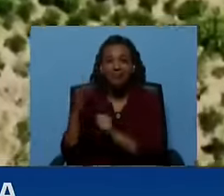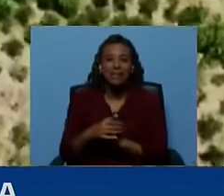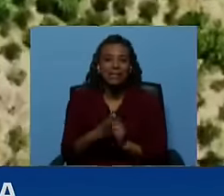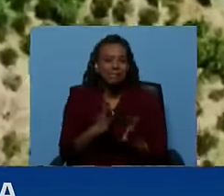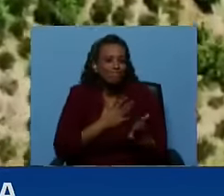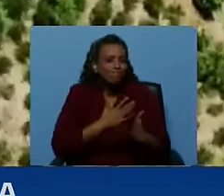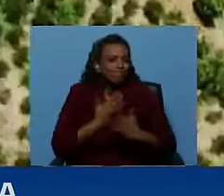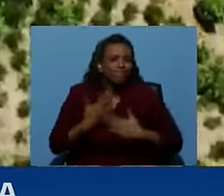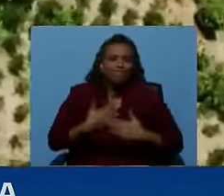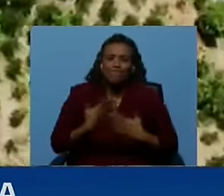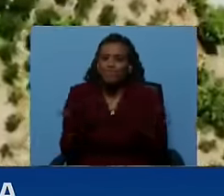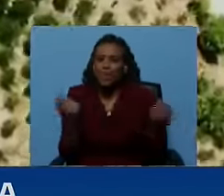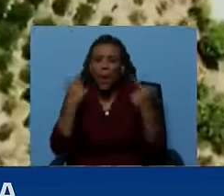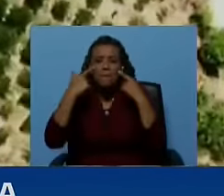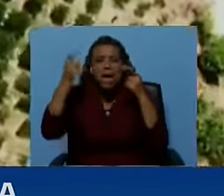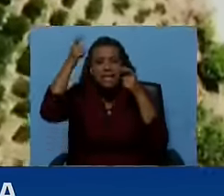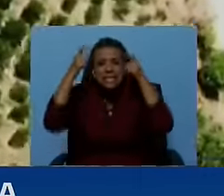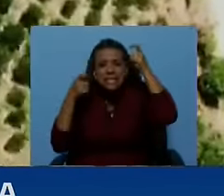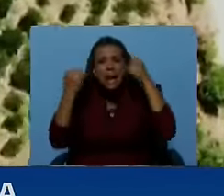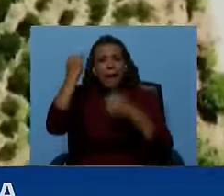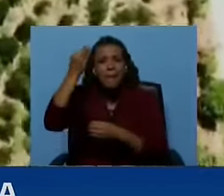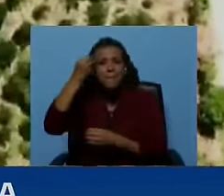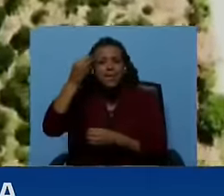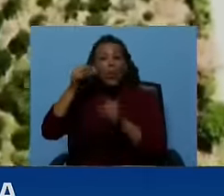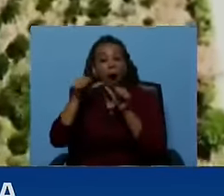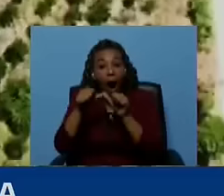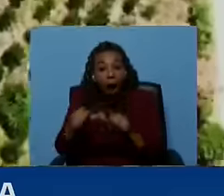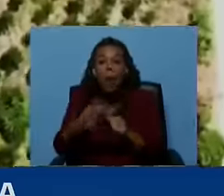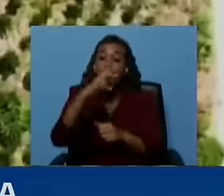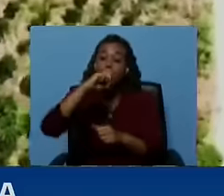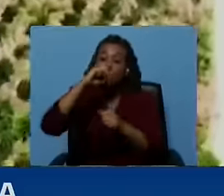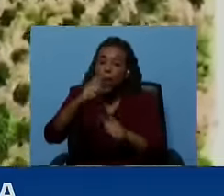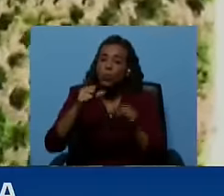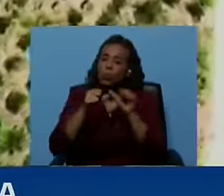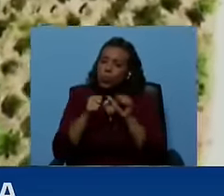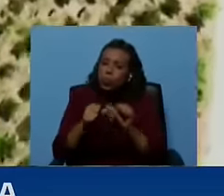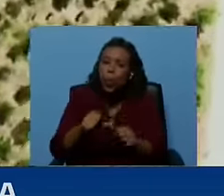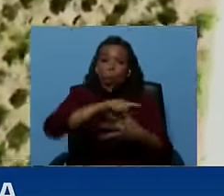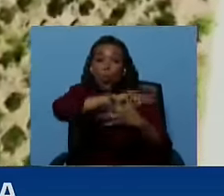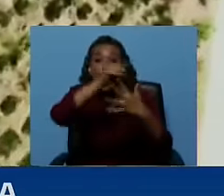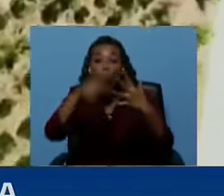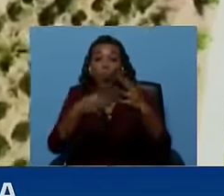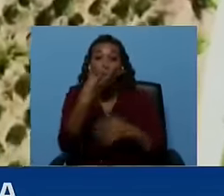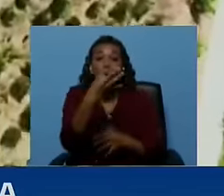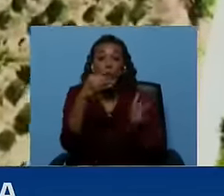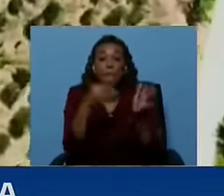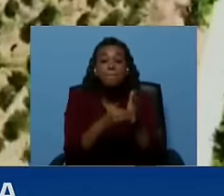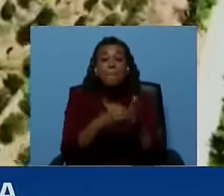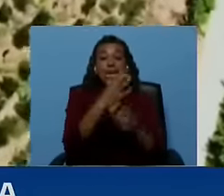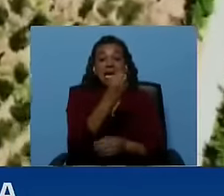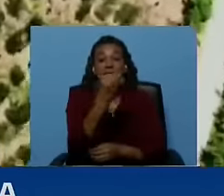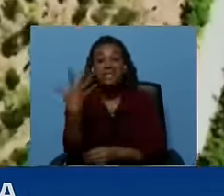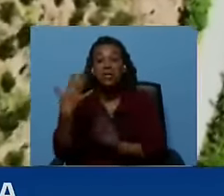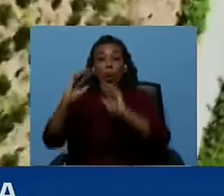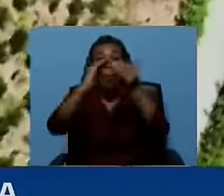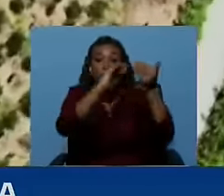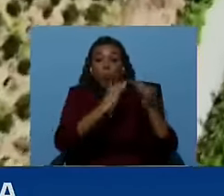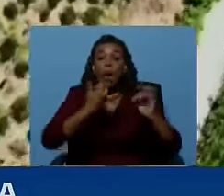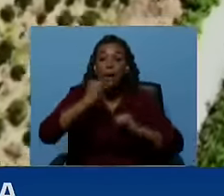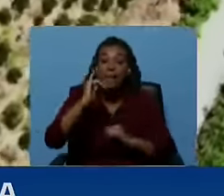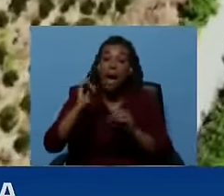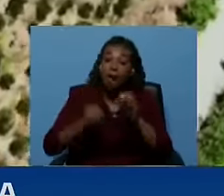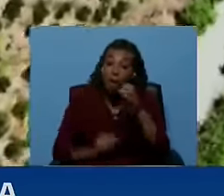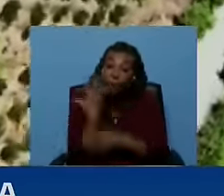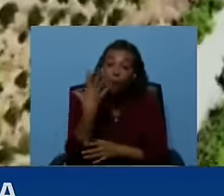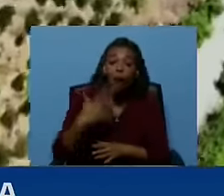encia que pensó el comandante eterno Hugo Chávez ahora se hace presente uno de los 4505 comunas que existen en el